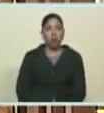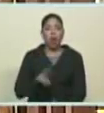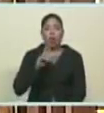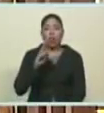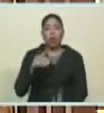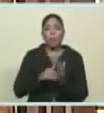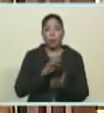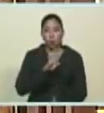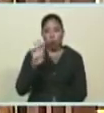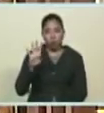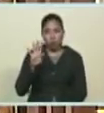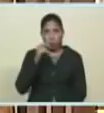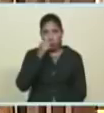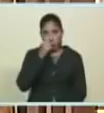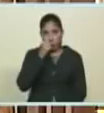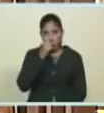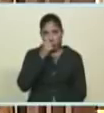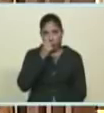2004.